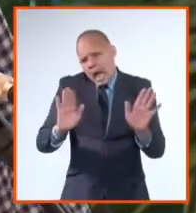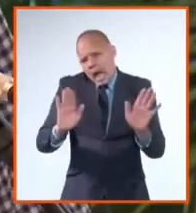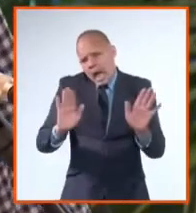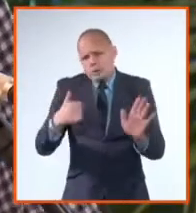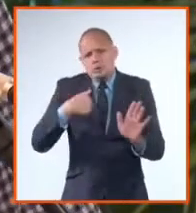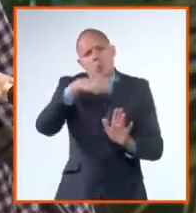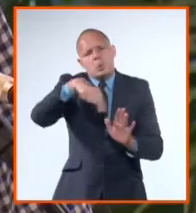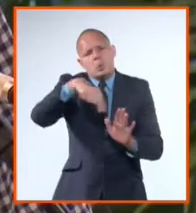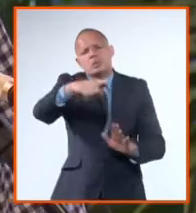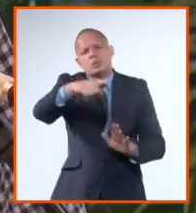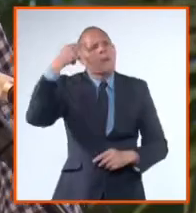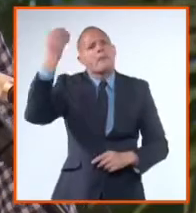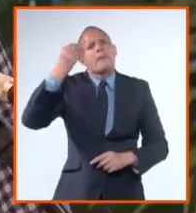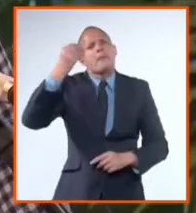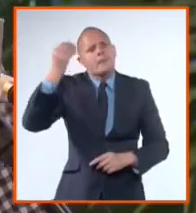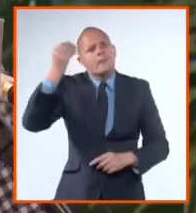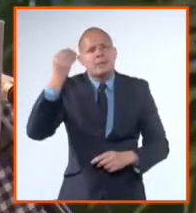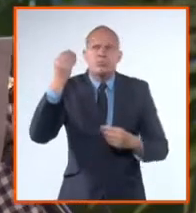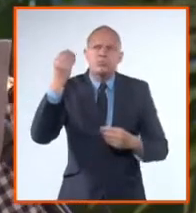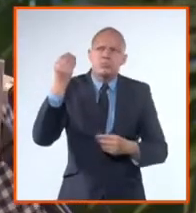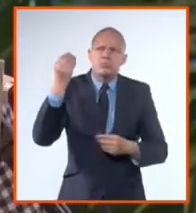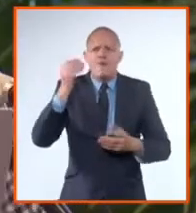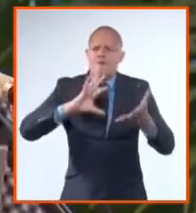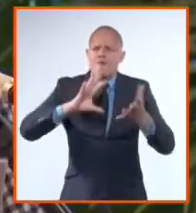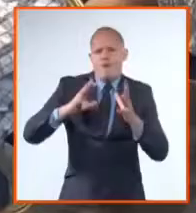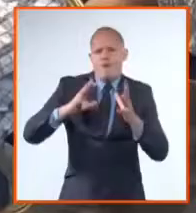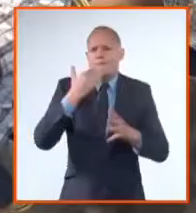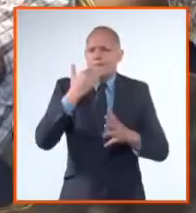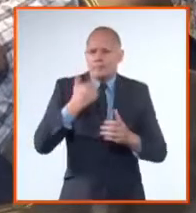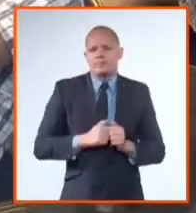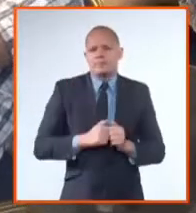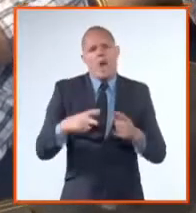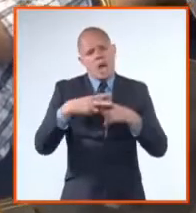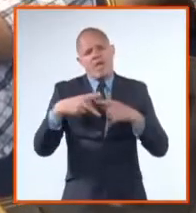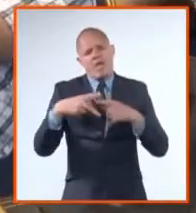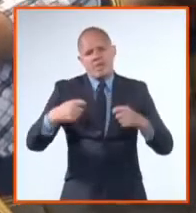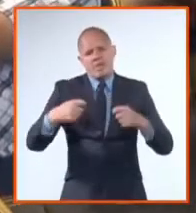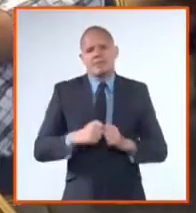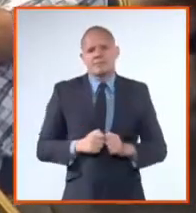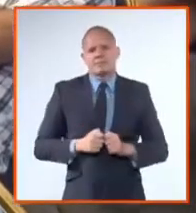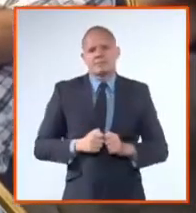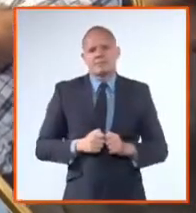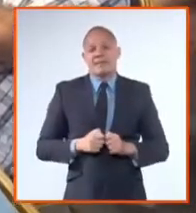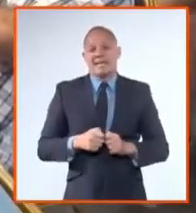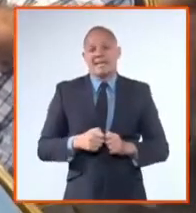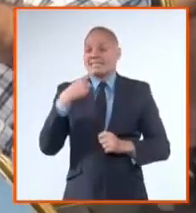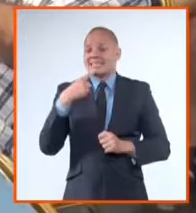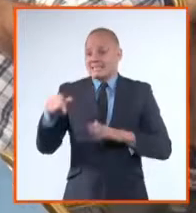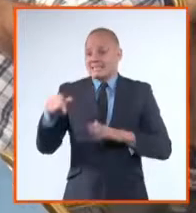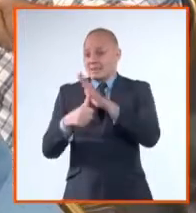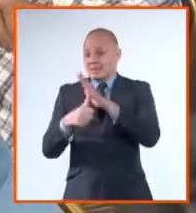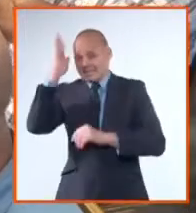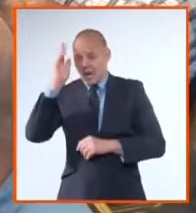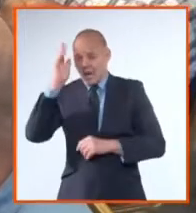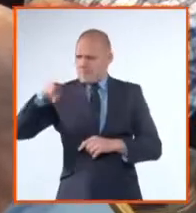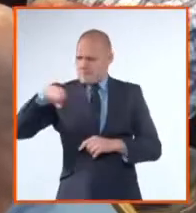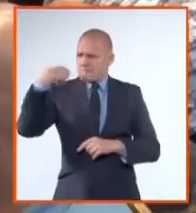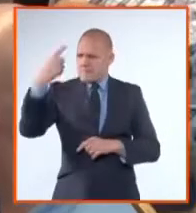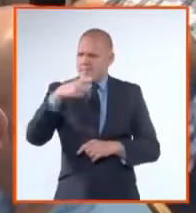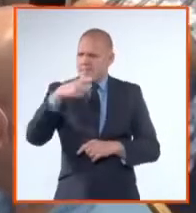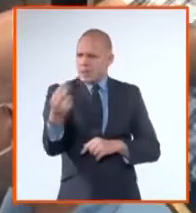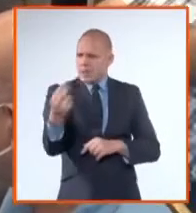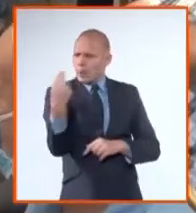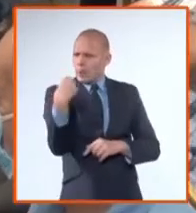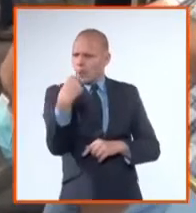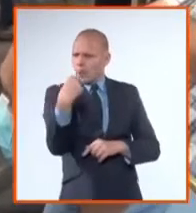y a actuar para optimizar la estructura y dinámica de nuestra organización social y de gobierno. Pásame un correíto mañana con... No,